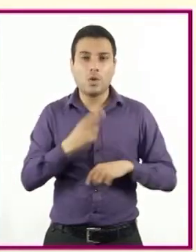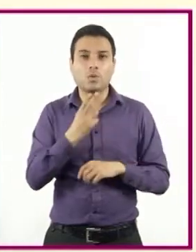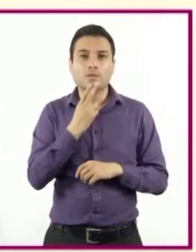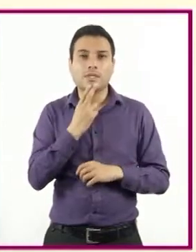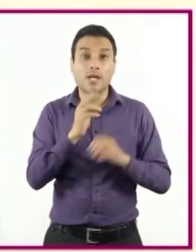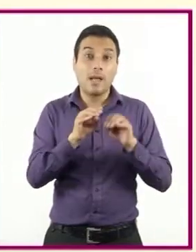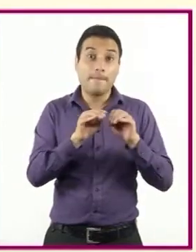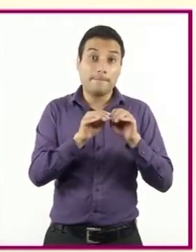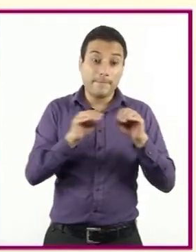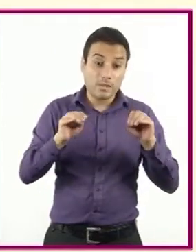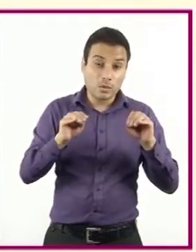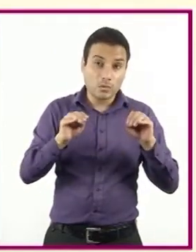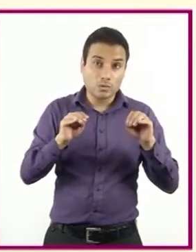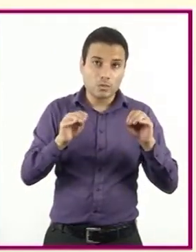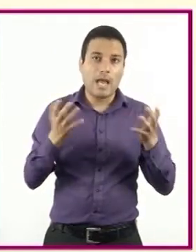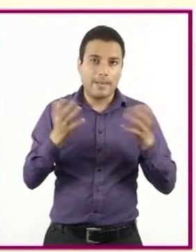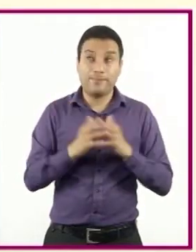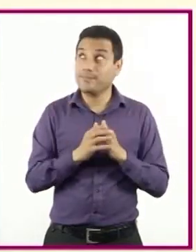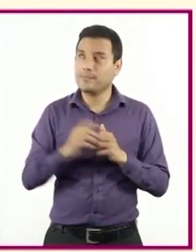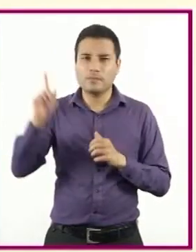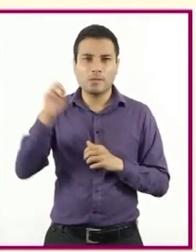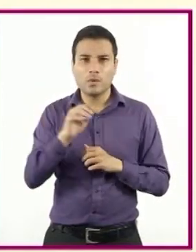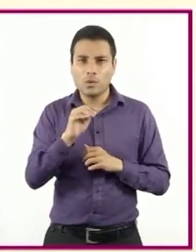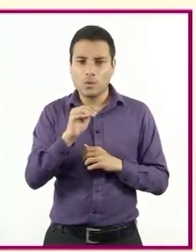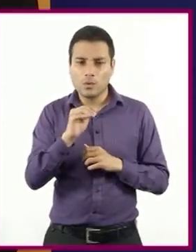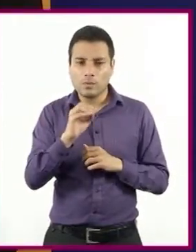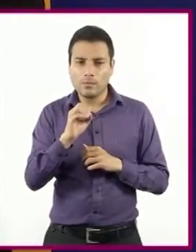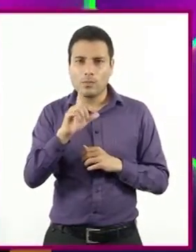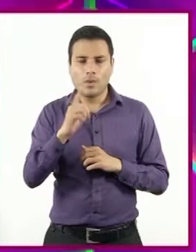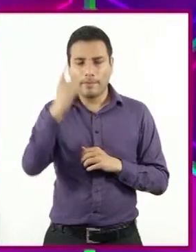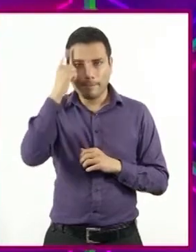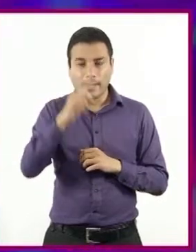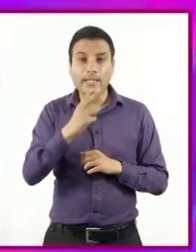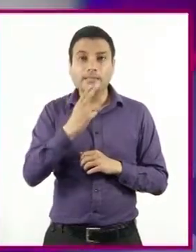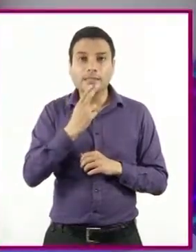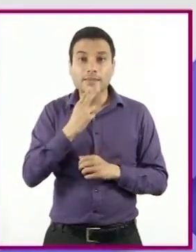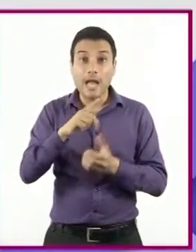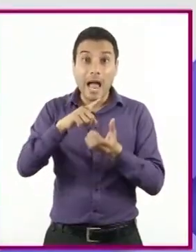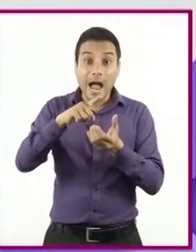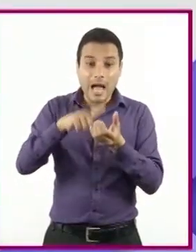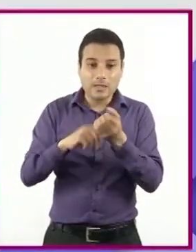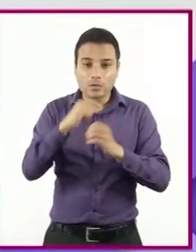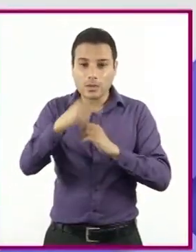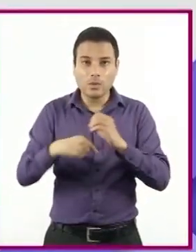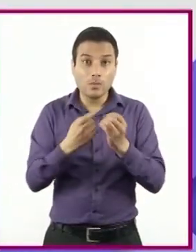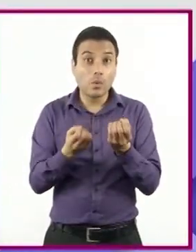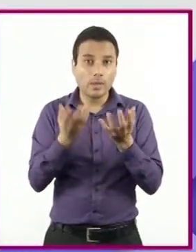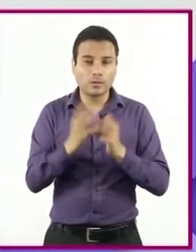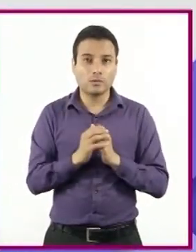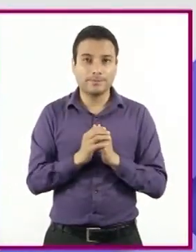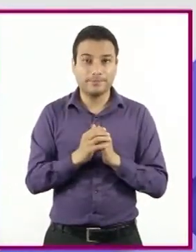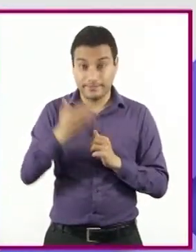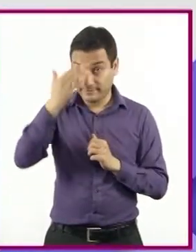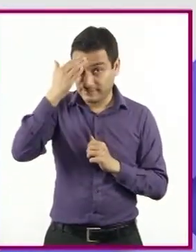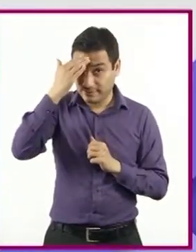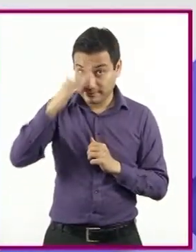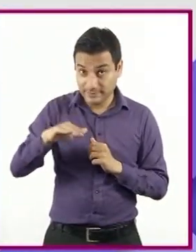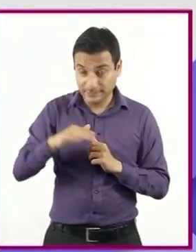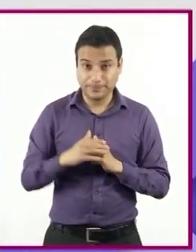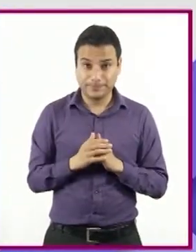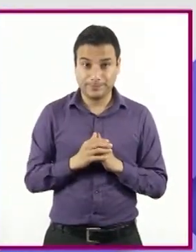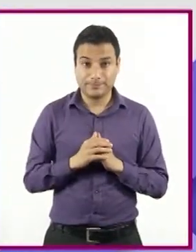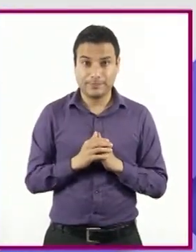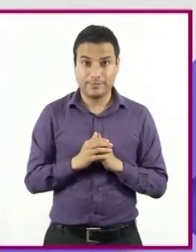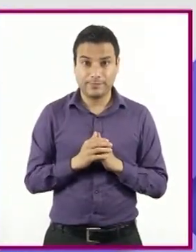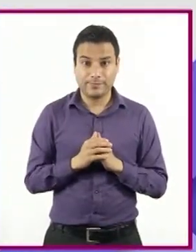tiempo, mol es la unidad fundamental de cantidad de sustancia. Alumnas y alumnos, ¿sabían que, aunque